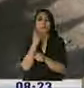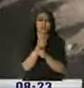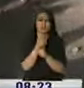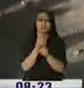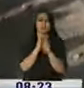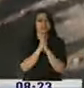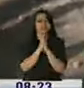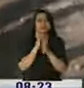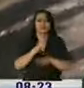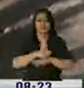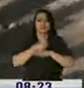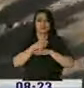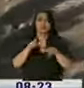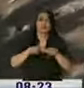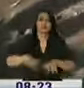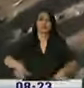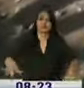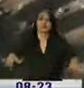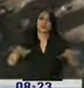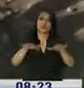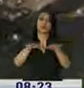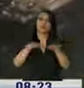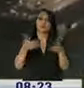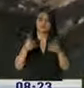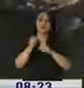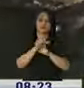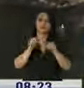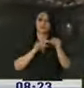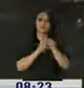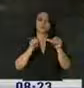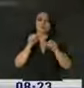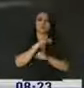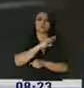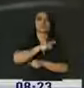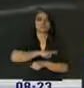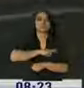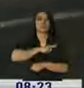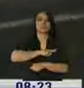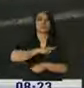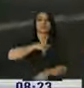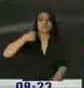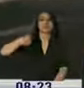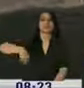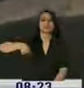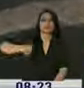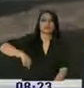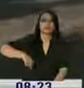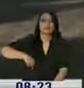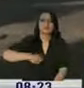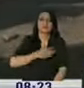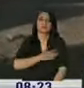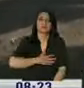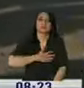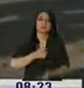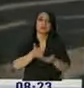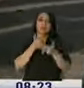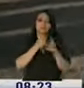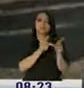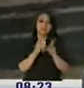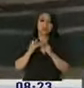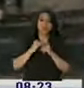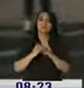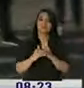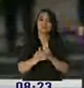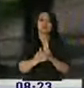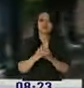autoridades. Este sector pertenece a la administración zonal de Quitumbe, para que por favor traten de organizar esta calle y faciliten